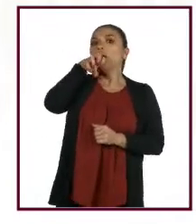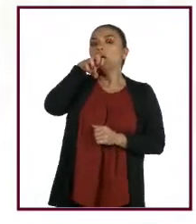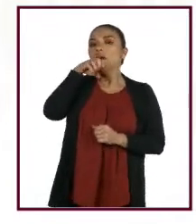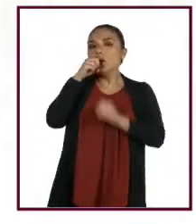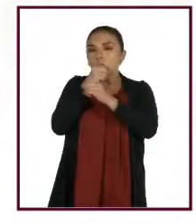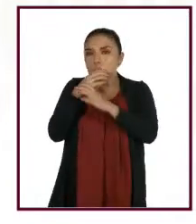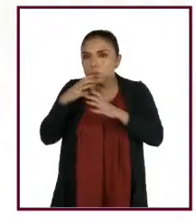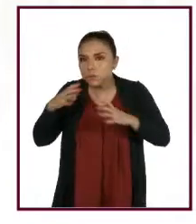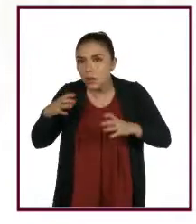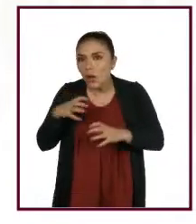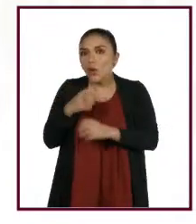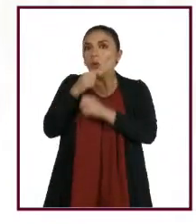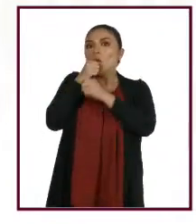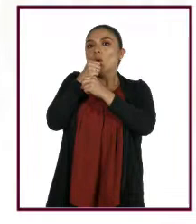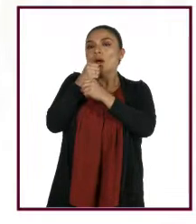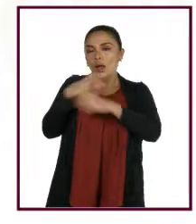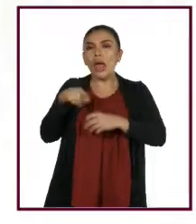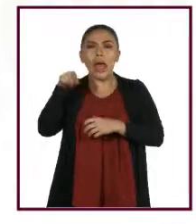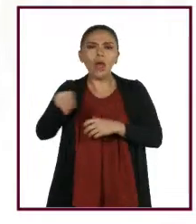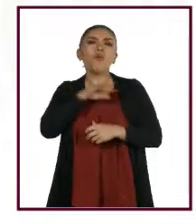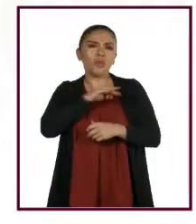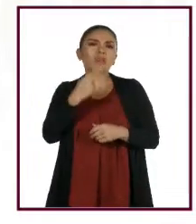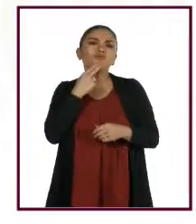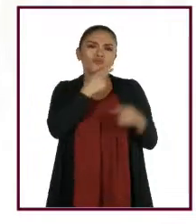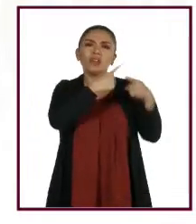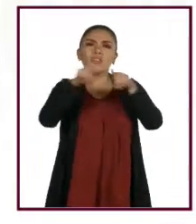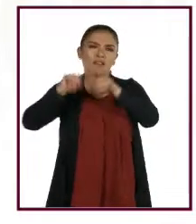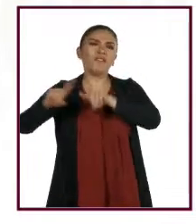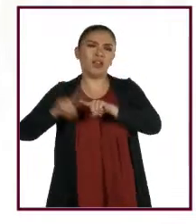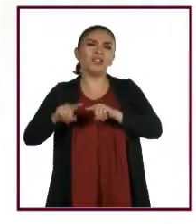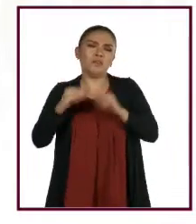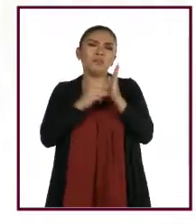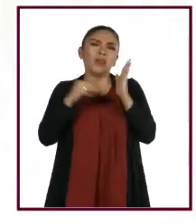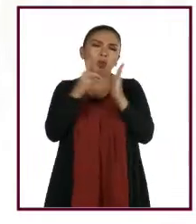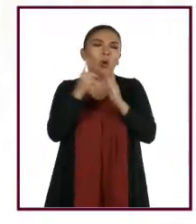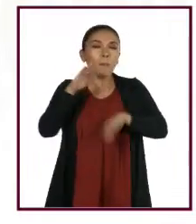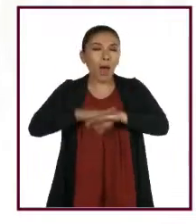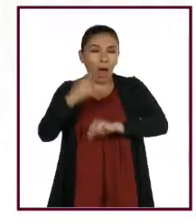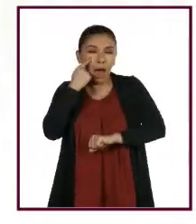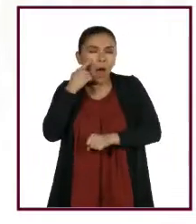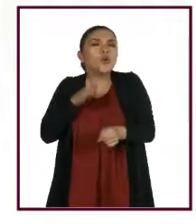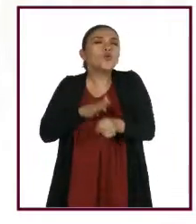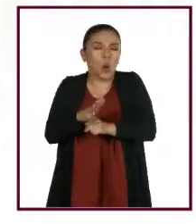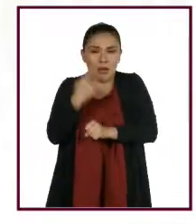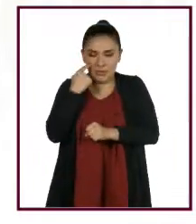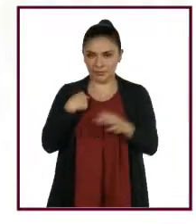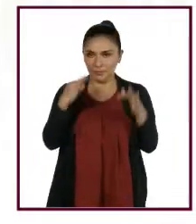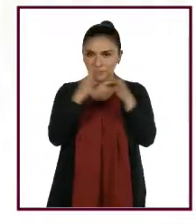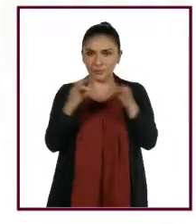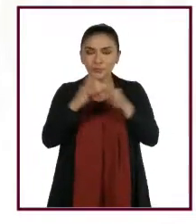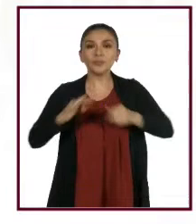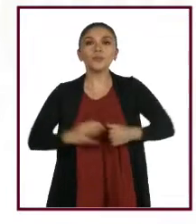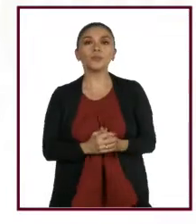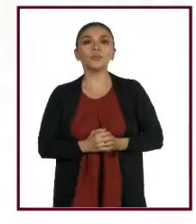insuflación, y pueden emplear varios métodos, cuyos términos más populares son los siguientes.